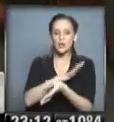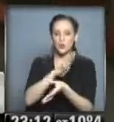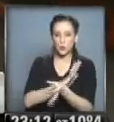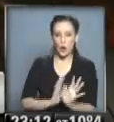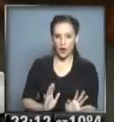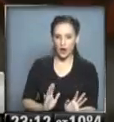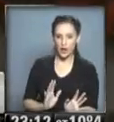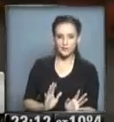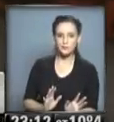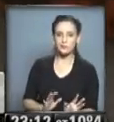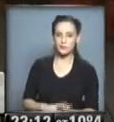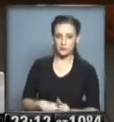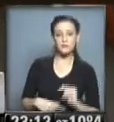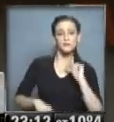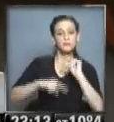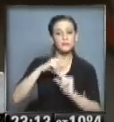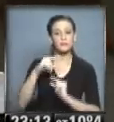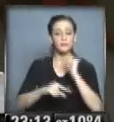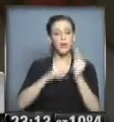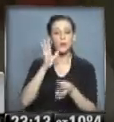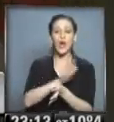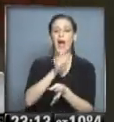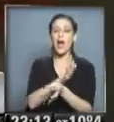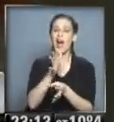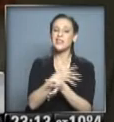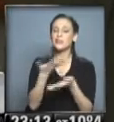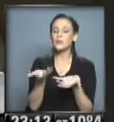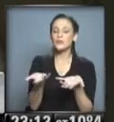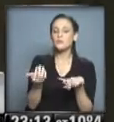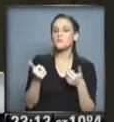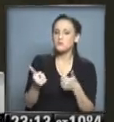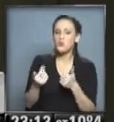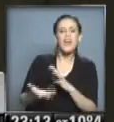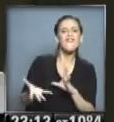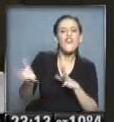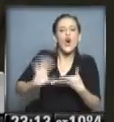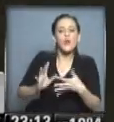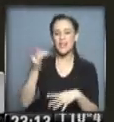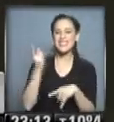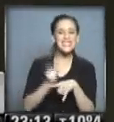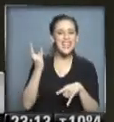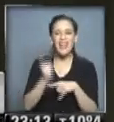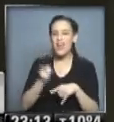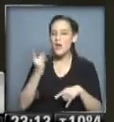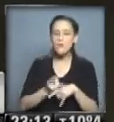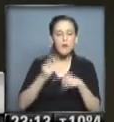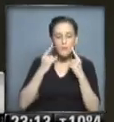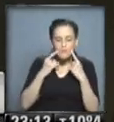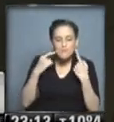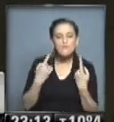que lo ha ido armando con alejandro de una manera que siempre nos muestra un lugar